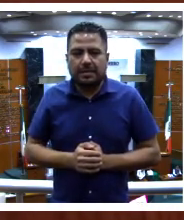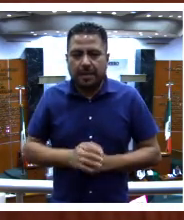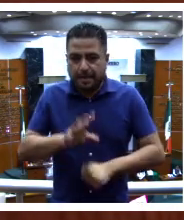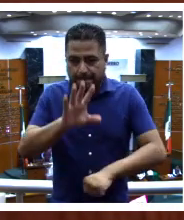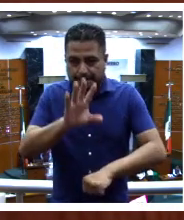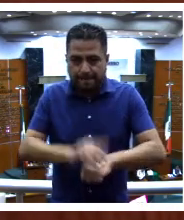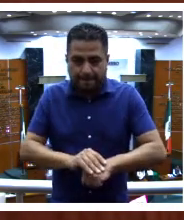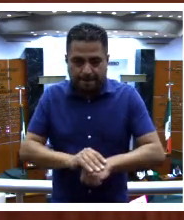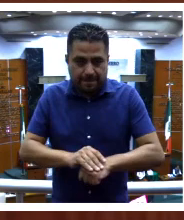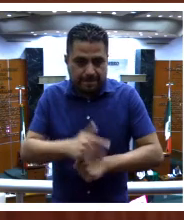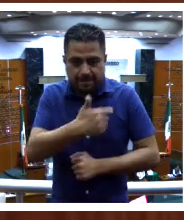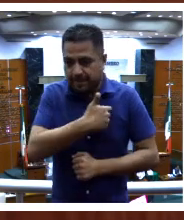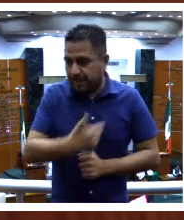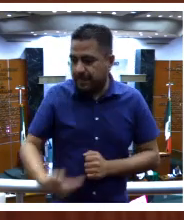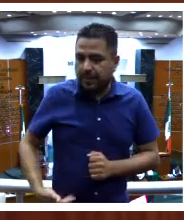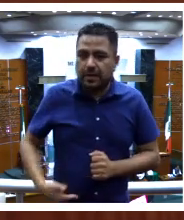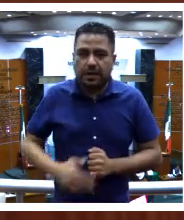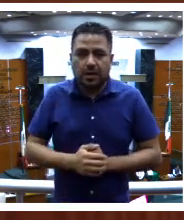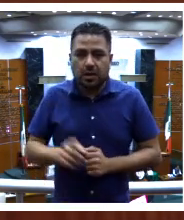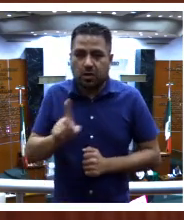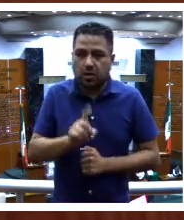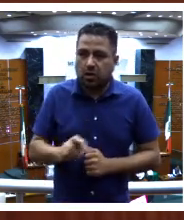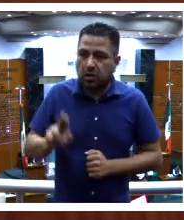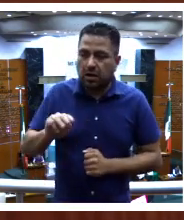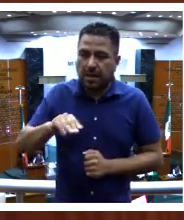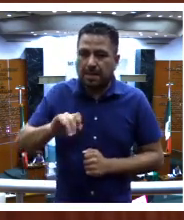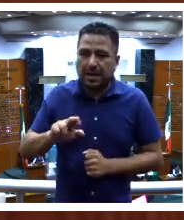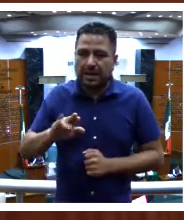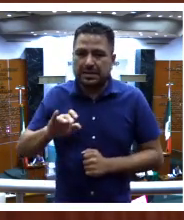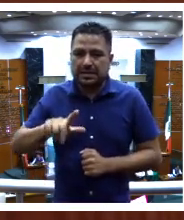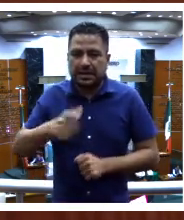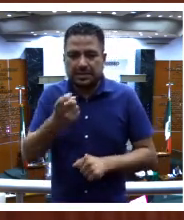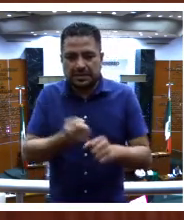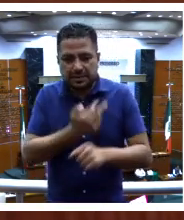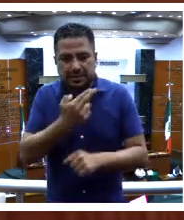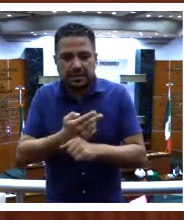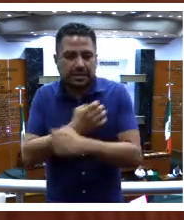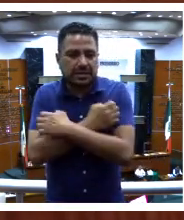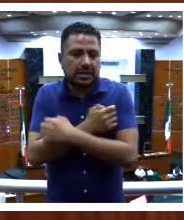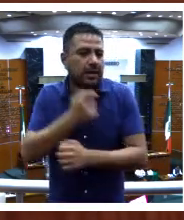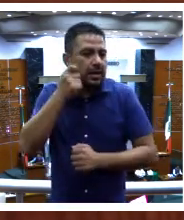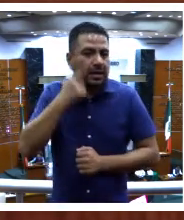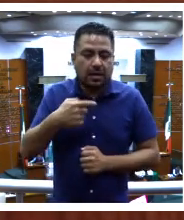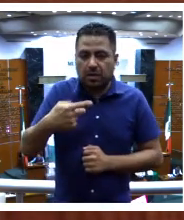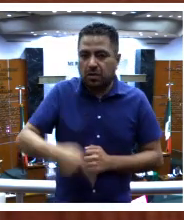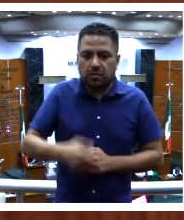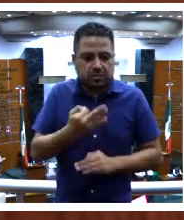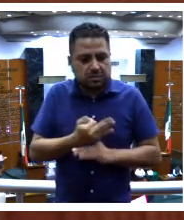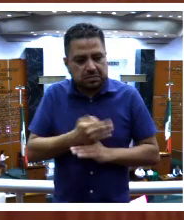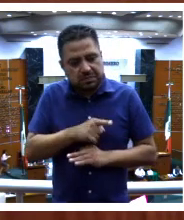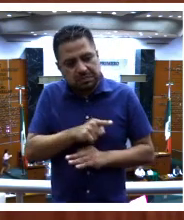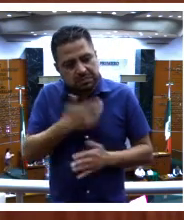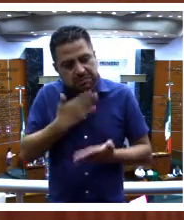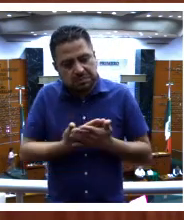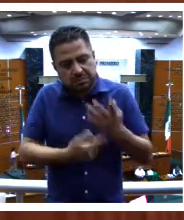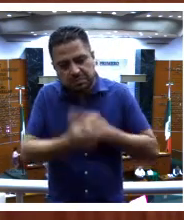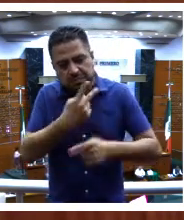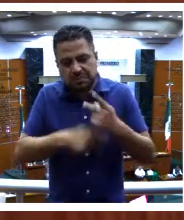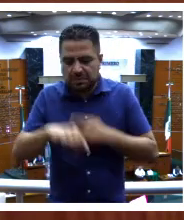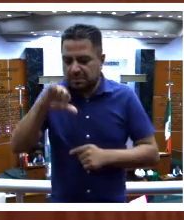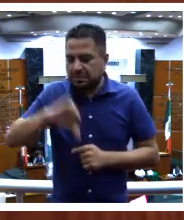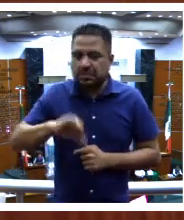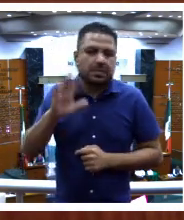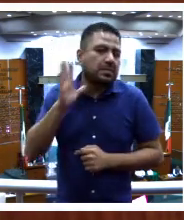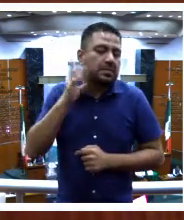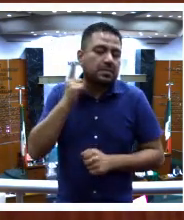Con su permiso, diputada presidenta. Doctor Marcial Rodríguez Saldaña, secretario de Educación Guerrero, tenga la más cordial bienvenida a este Congreso